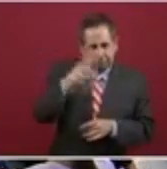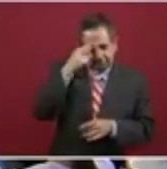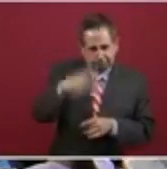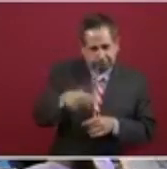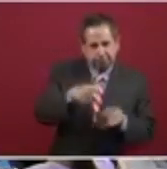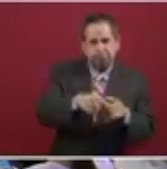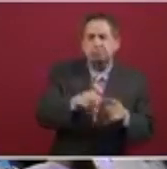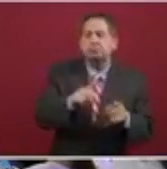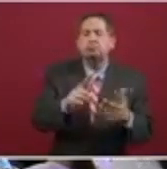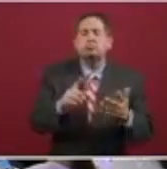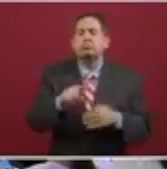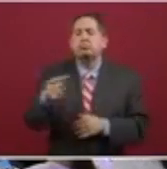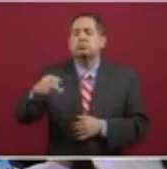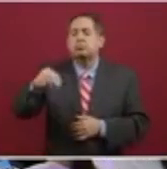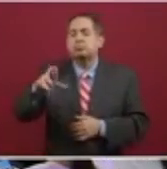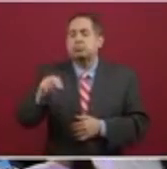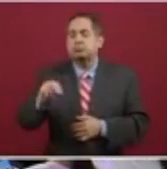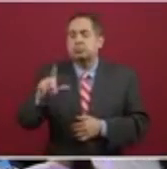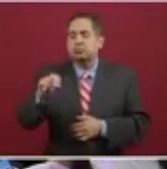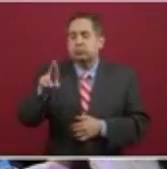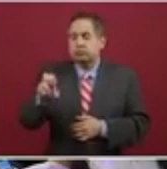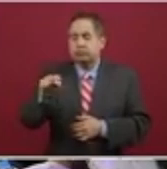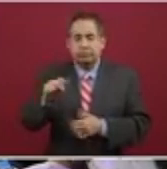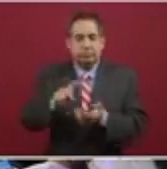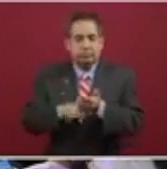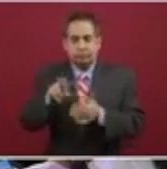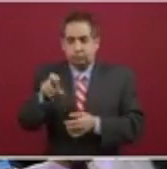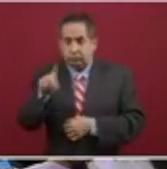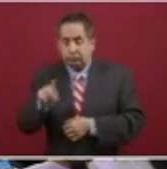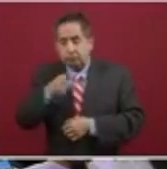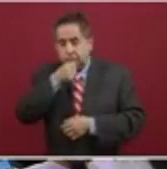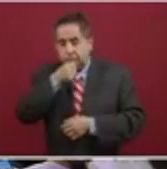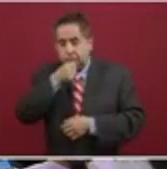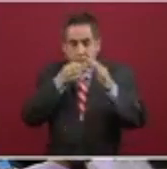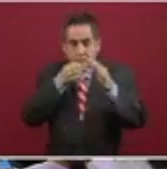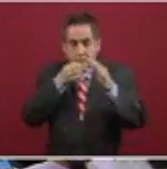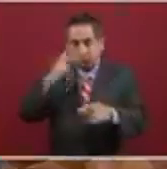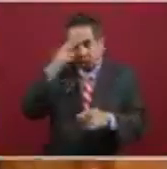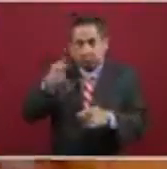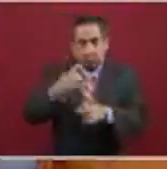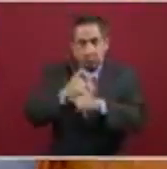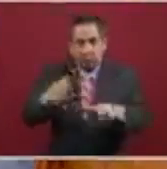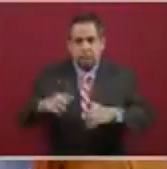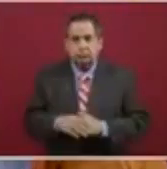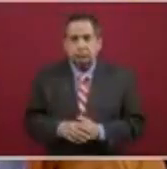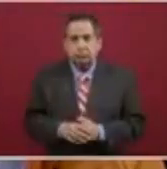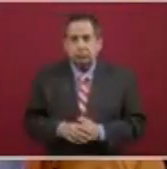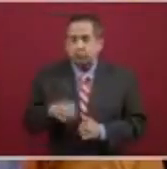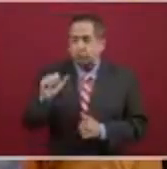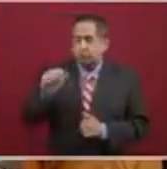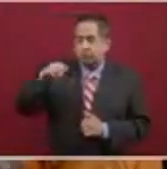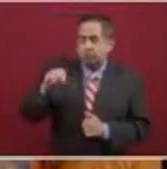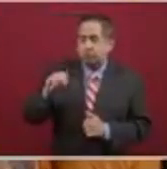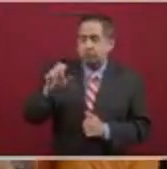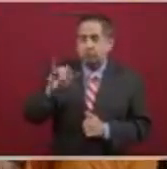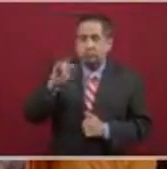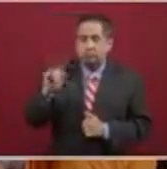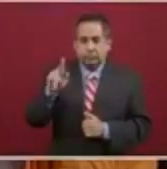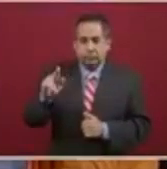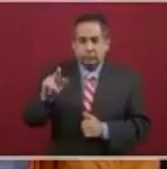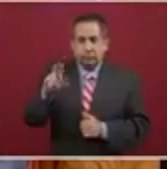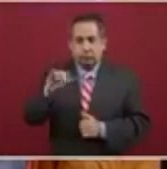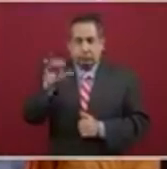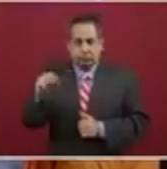Revista Digital, María de Lourdes Aguilar Romero, reportera de Agencia México Informa, Alma Elizabeth Muñoz